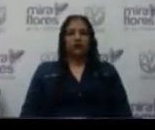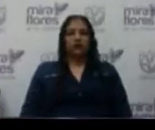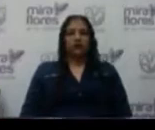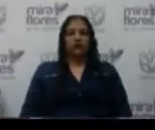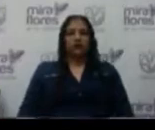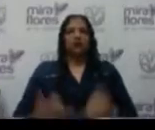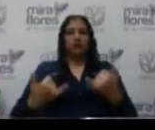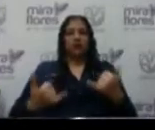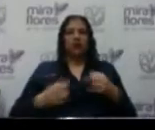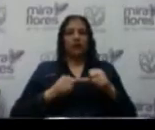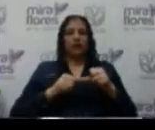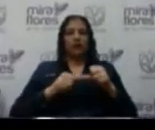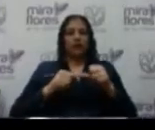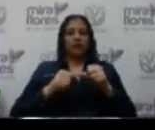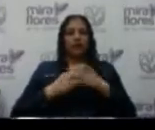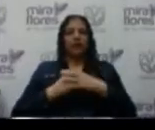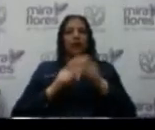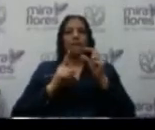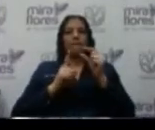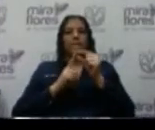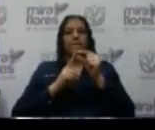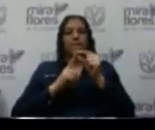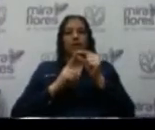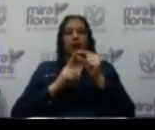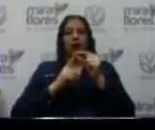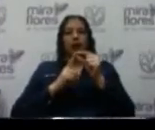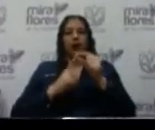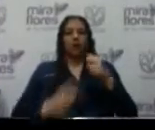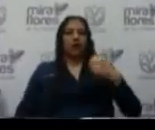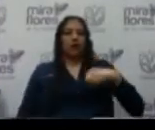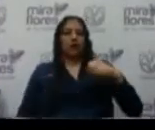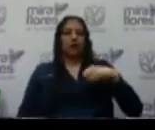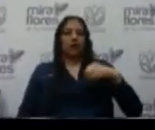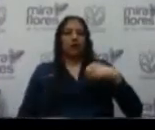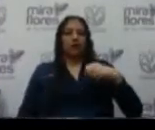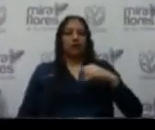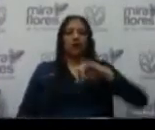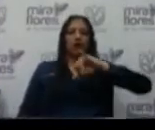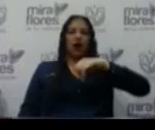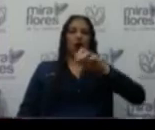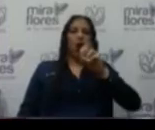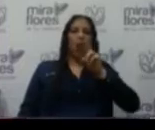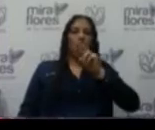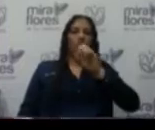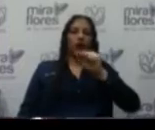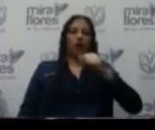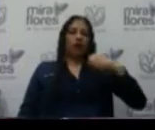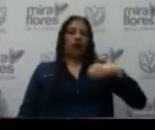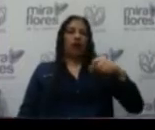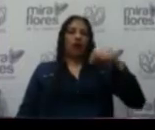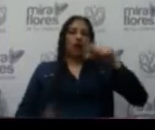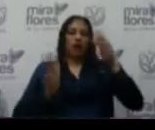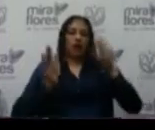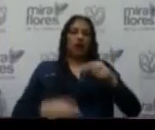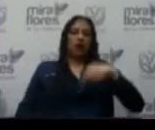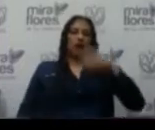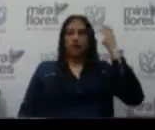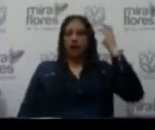A continuación tendremos las palabras del señor Jorge Muñoz Wells, alcalde de Miraflores.